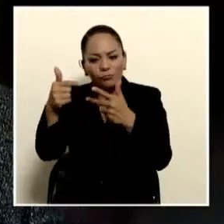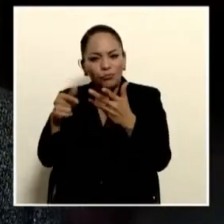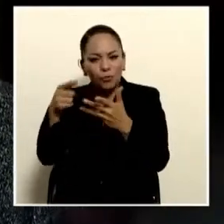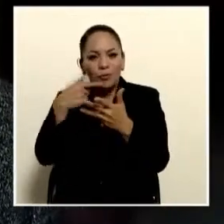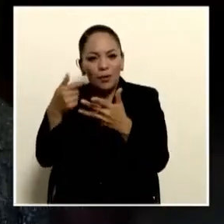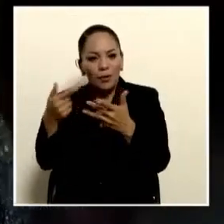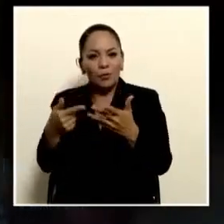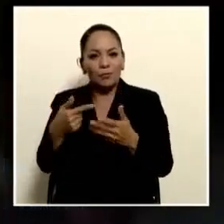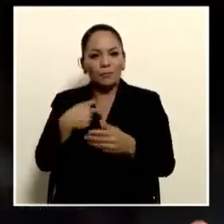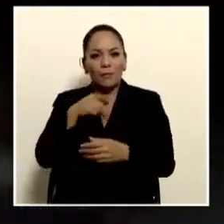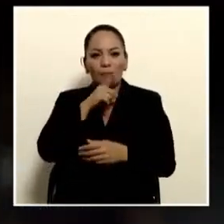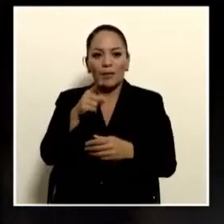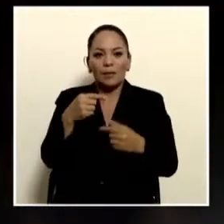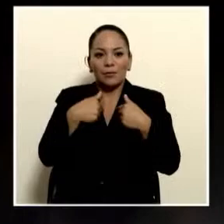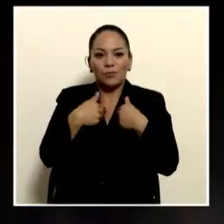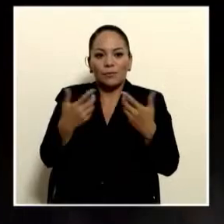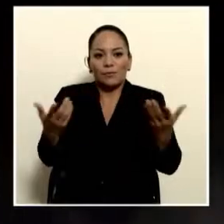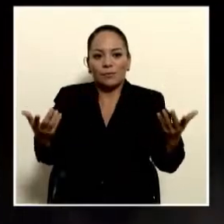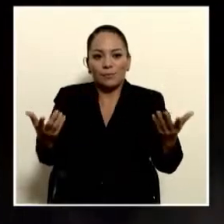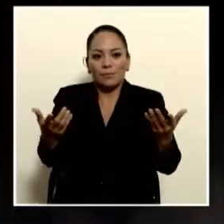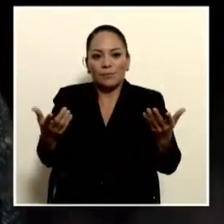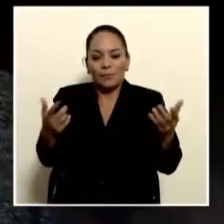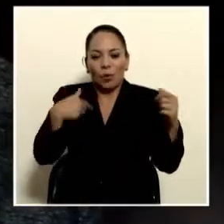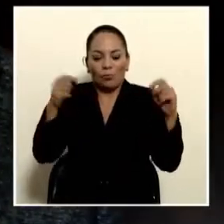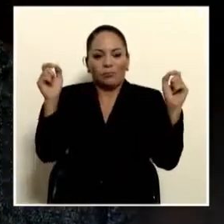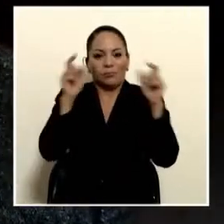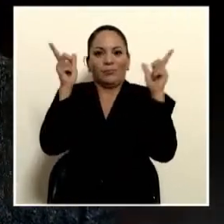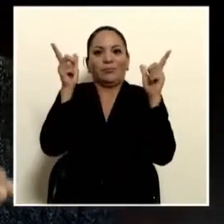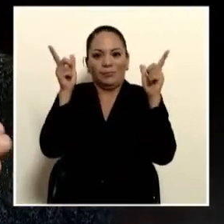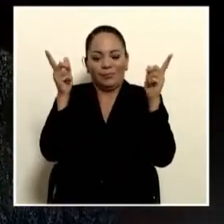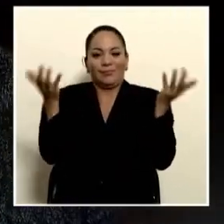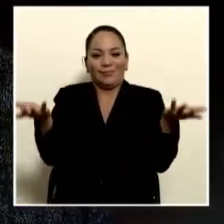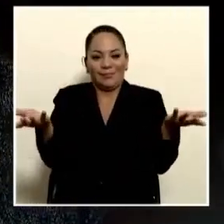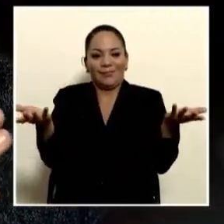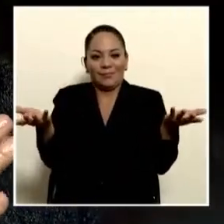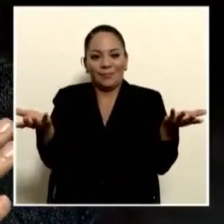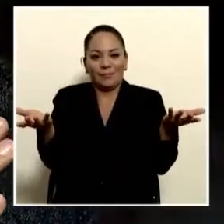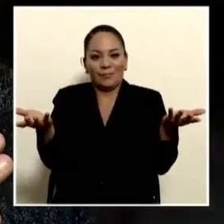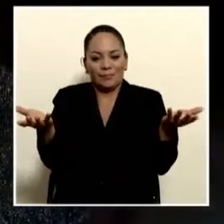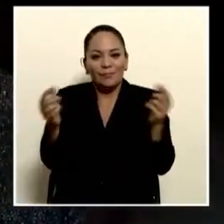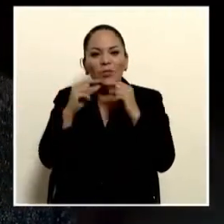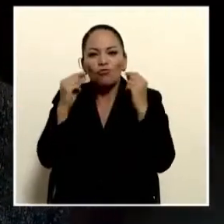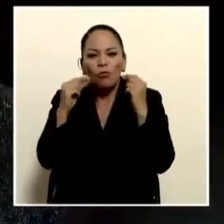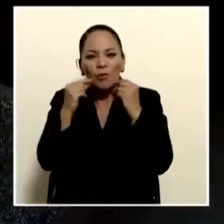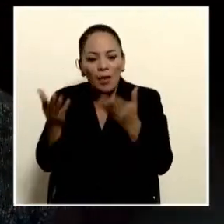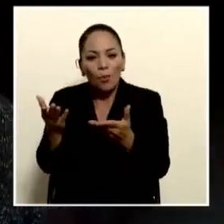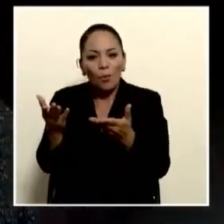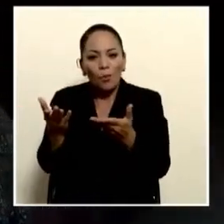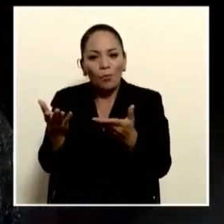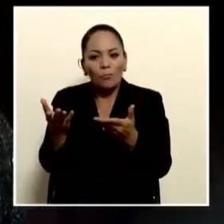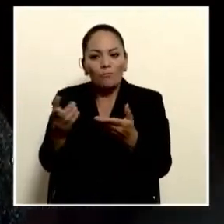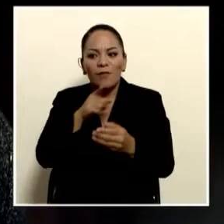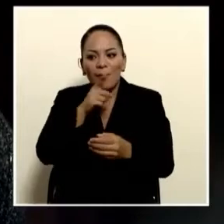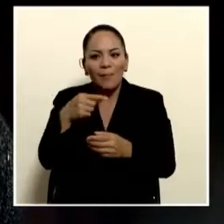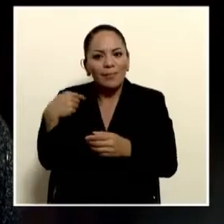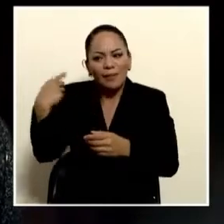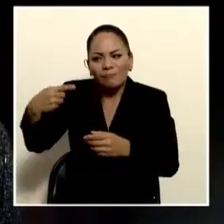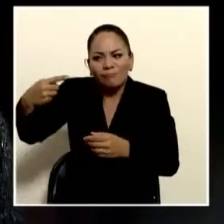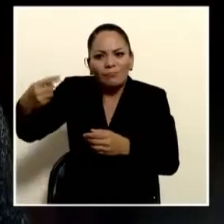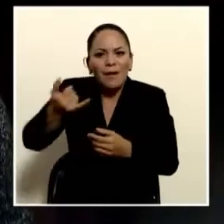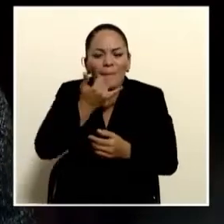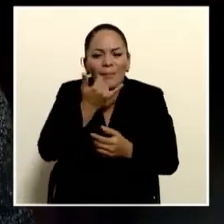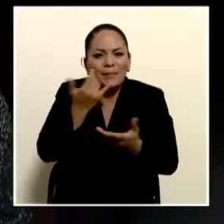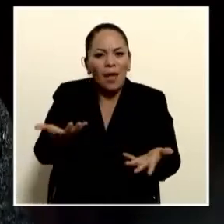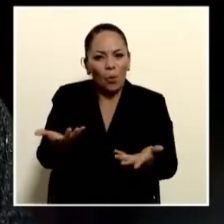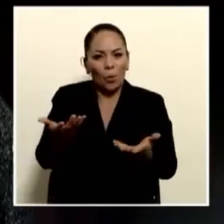Y yo realmente estoy sorprendido. Don Rodrigo, ¿qué realmente ha pasado? O sea, el